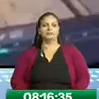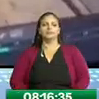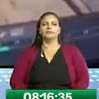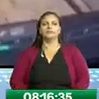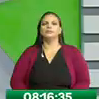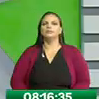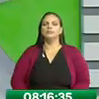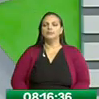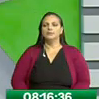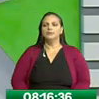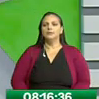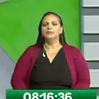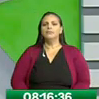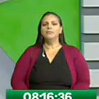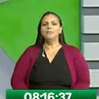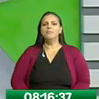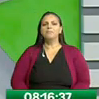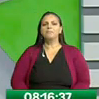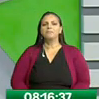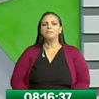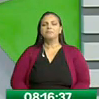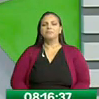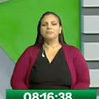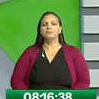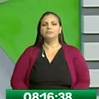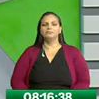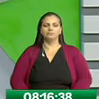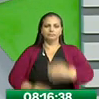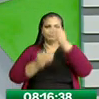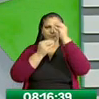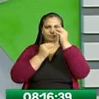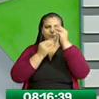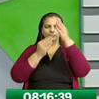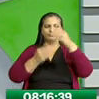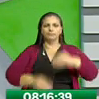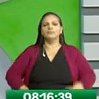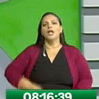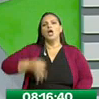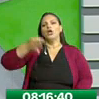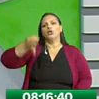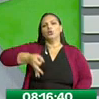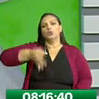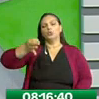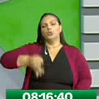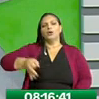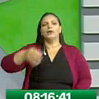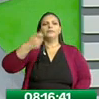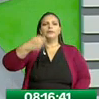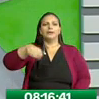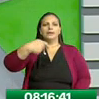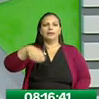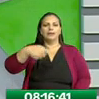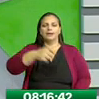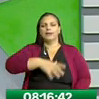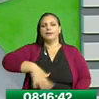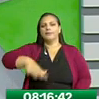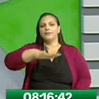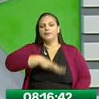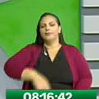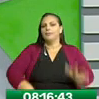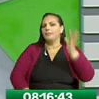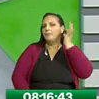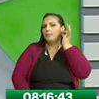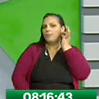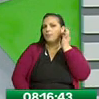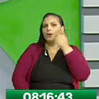Por supuesto, porque un sujeto armado intentó asesinar con varios disparos a su expareja y al novio de ella en el cantón Durán, provincia del